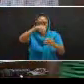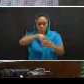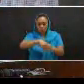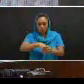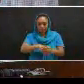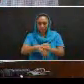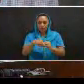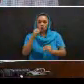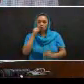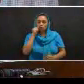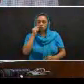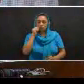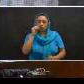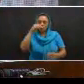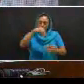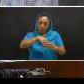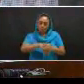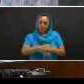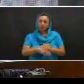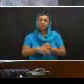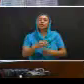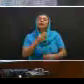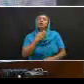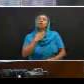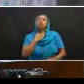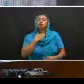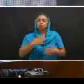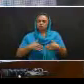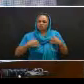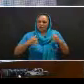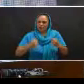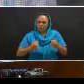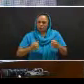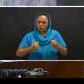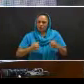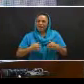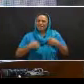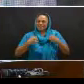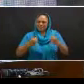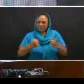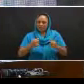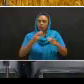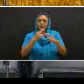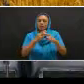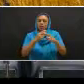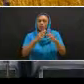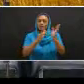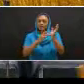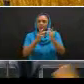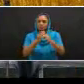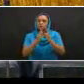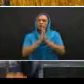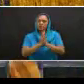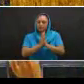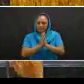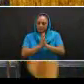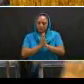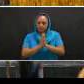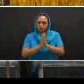Señor. Guarda también su garganta, Padre bendito, sánale. En el nombre de Jesús te pedimos